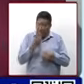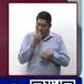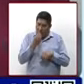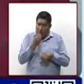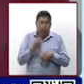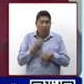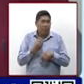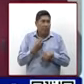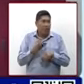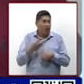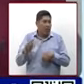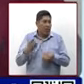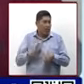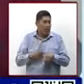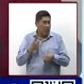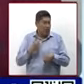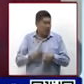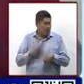que le gusta,